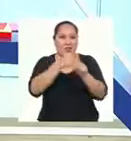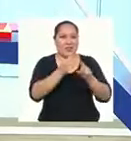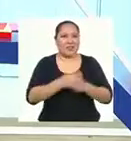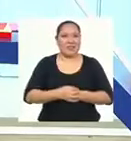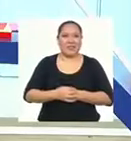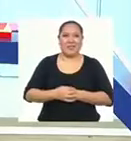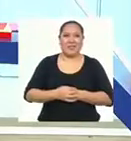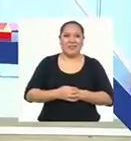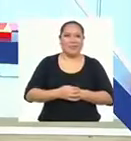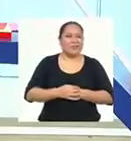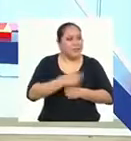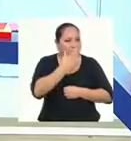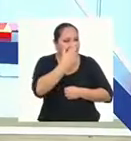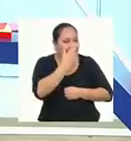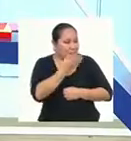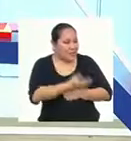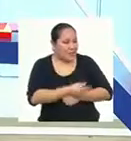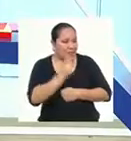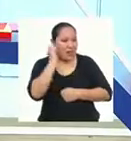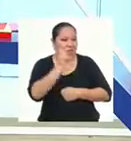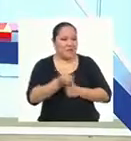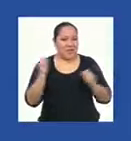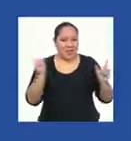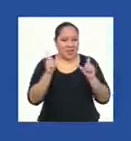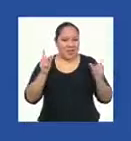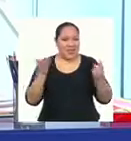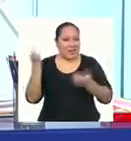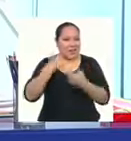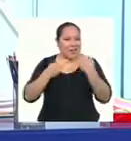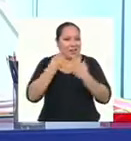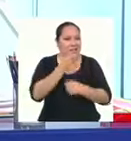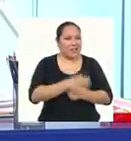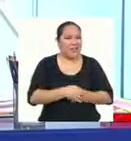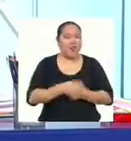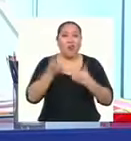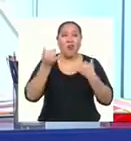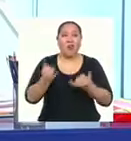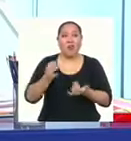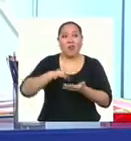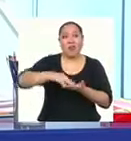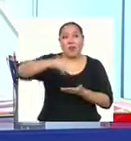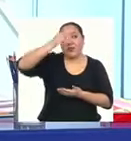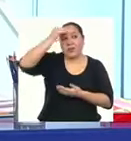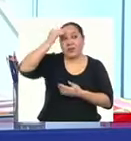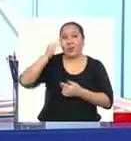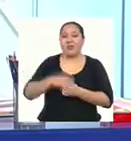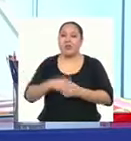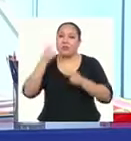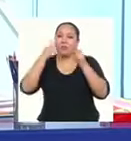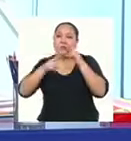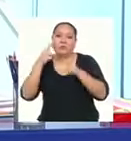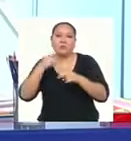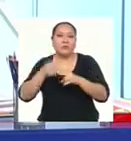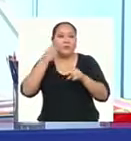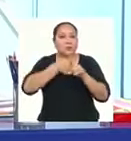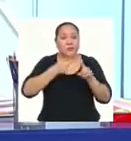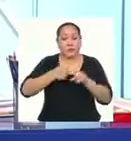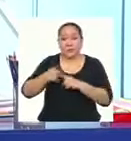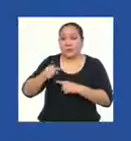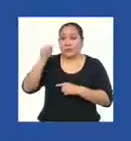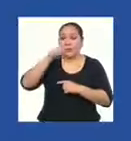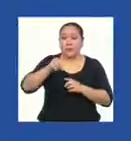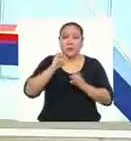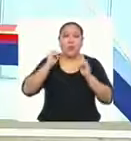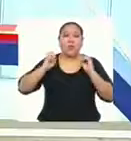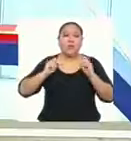¡Ey, tocino! La magia de la tele te trajo de vuelta. Hoy he aprendido a ver las diferencias como una oportunidad